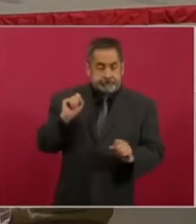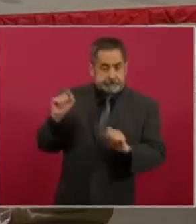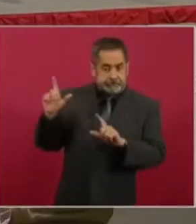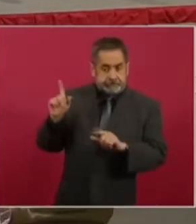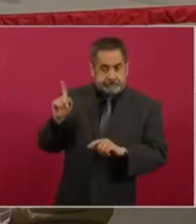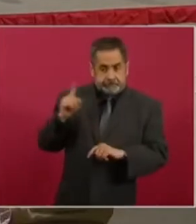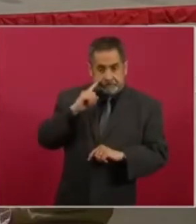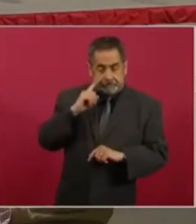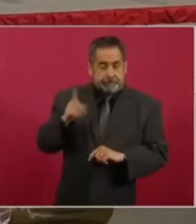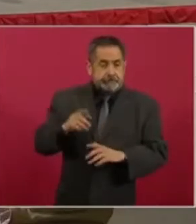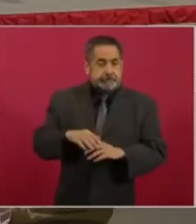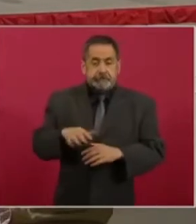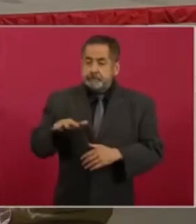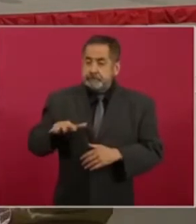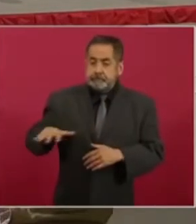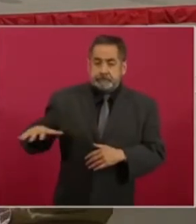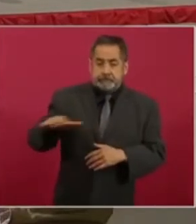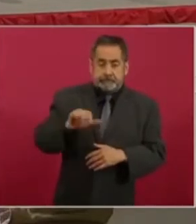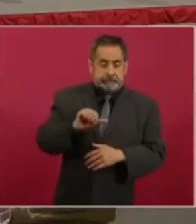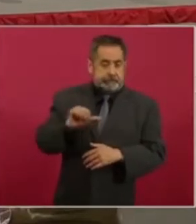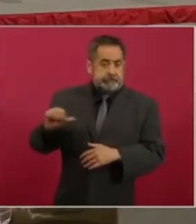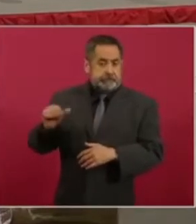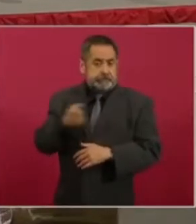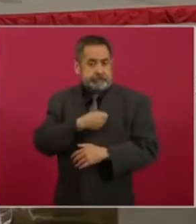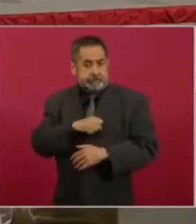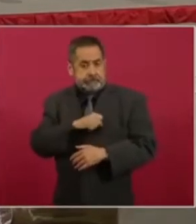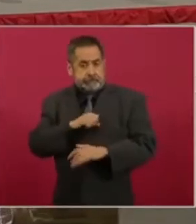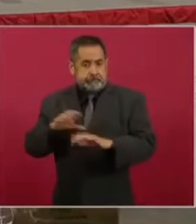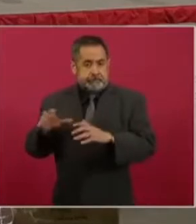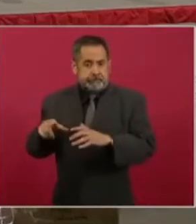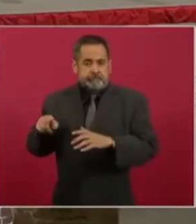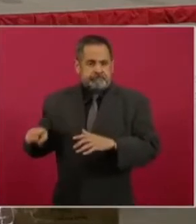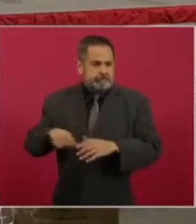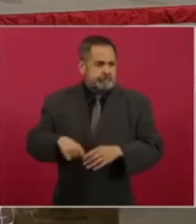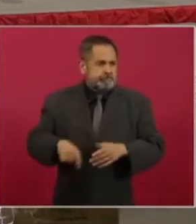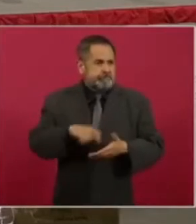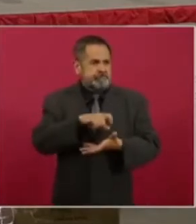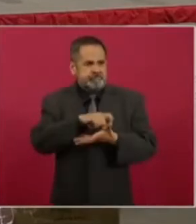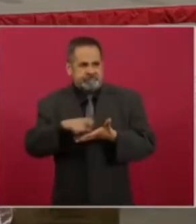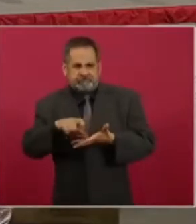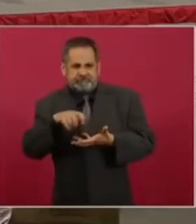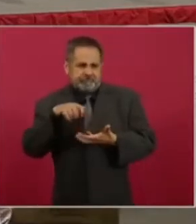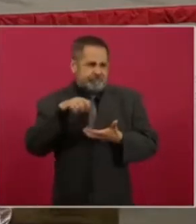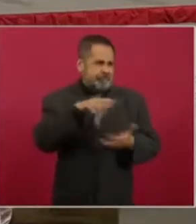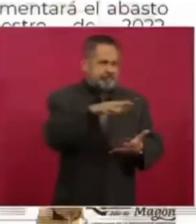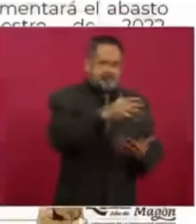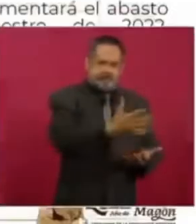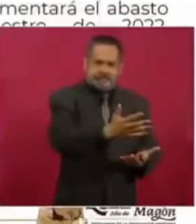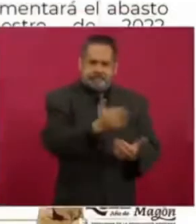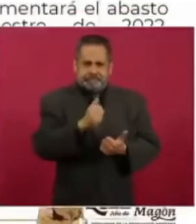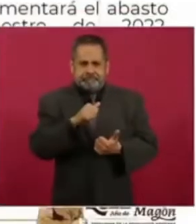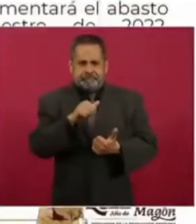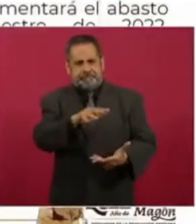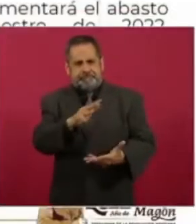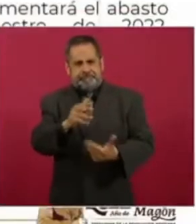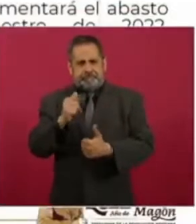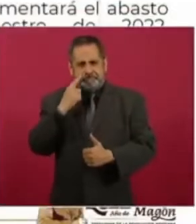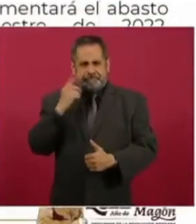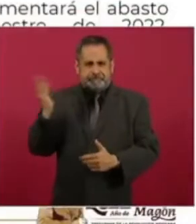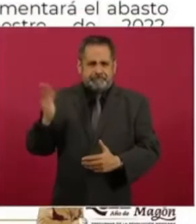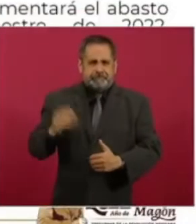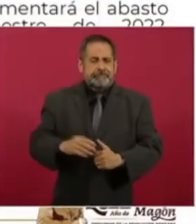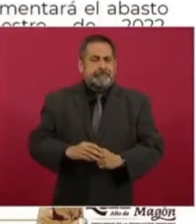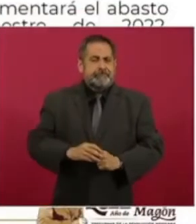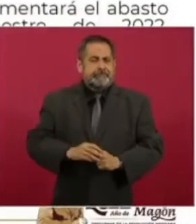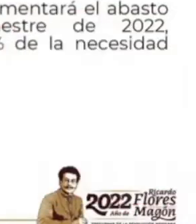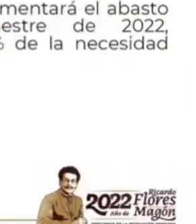que el sector salud, derivado de la compra consolidada INSABI 2022,